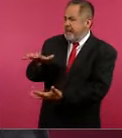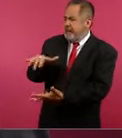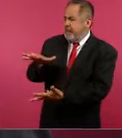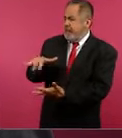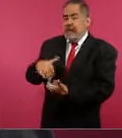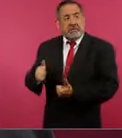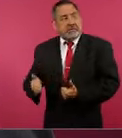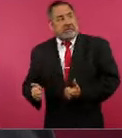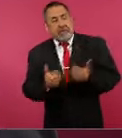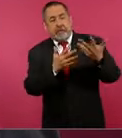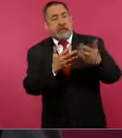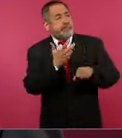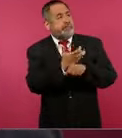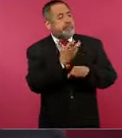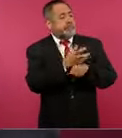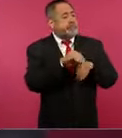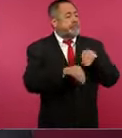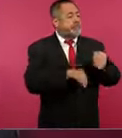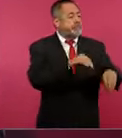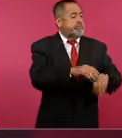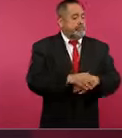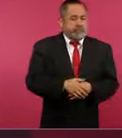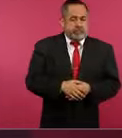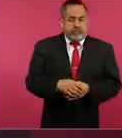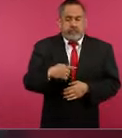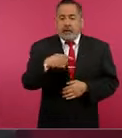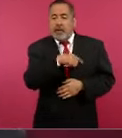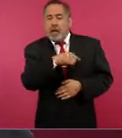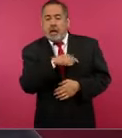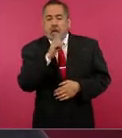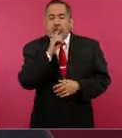Estados Unidos, ahí ya no